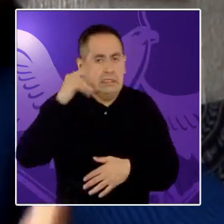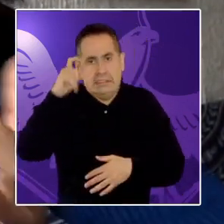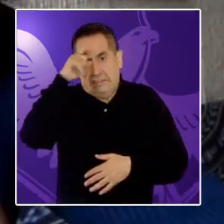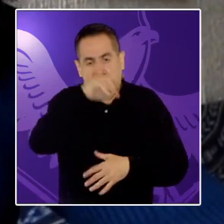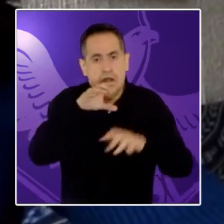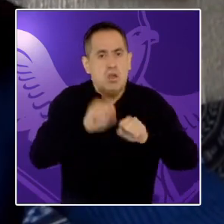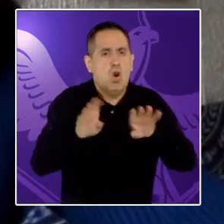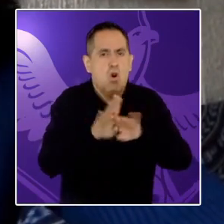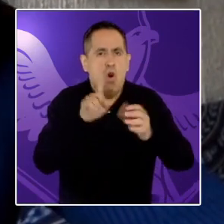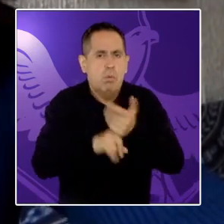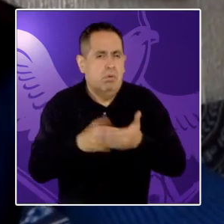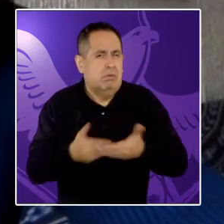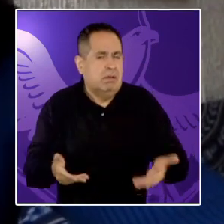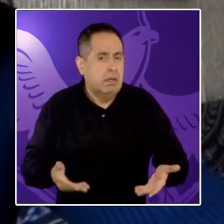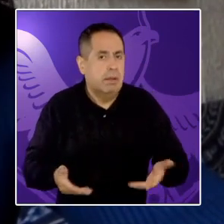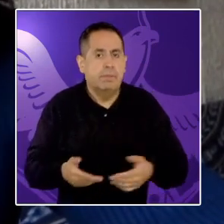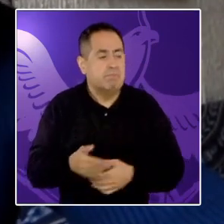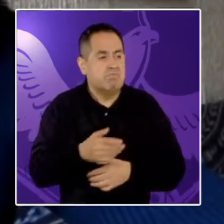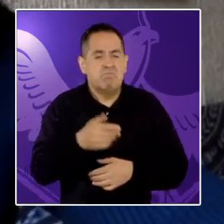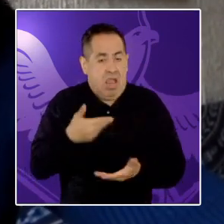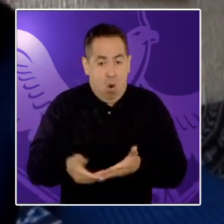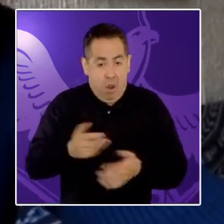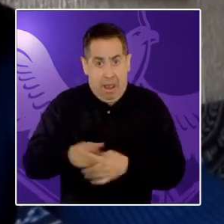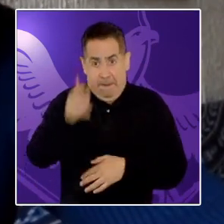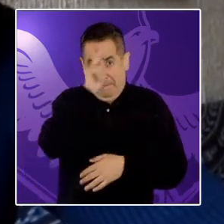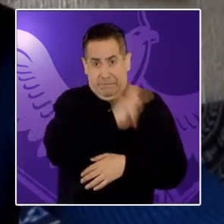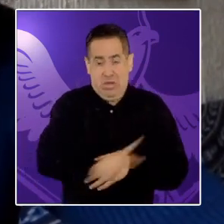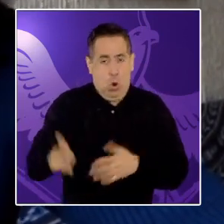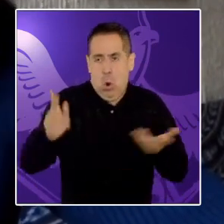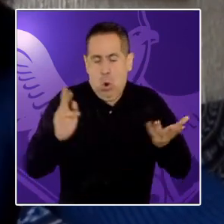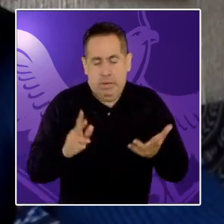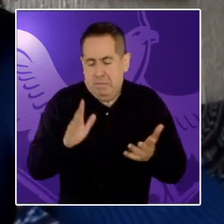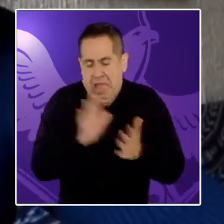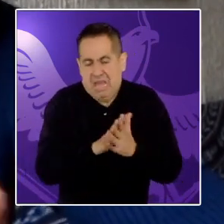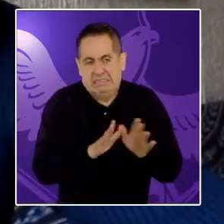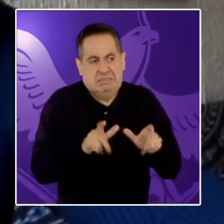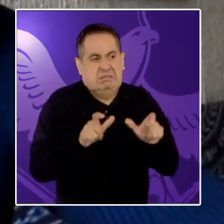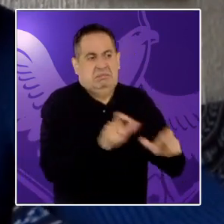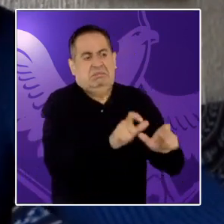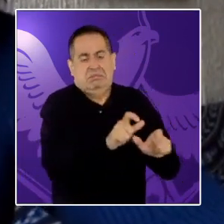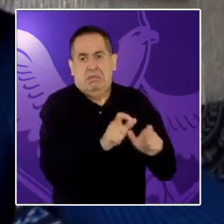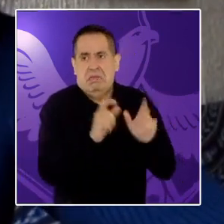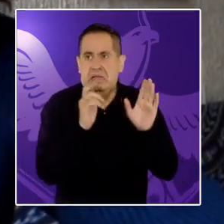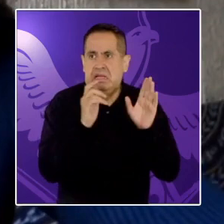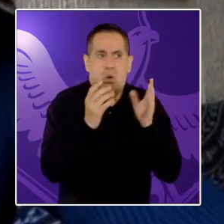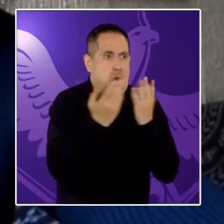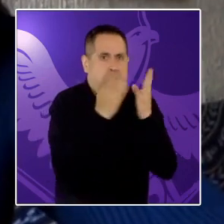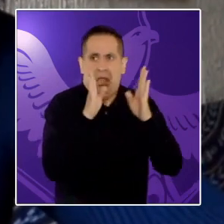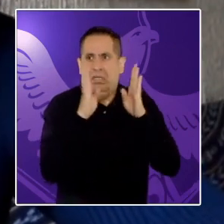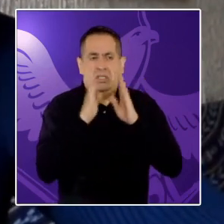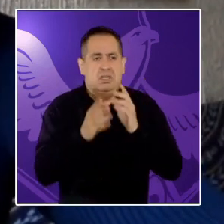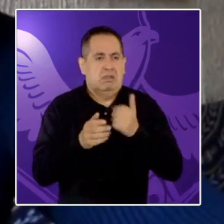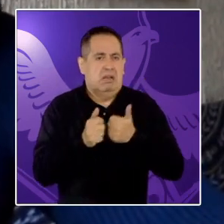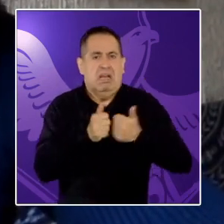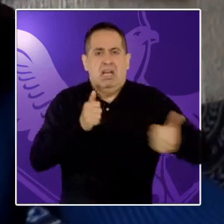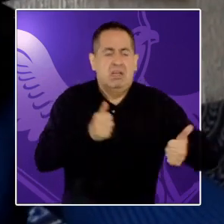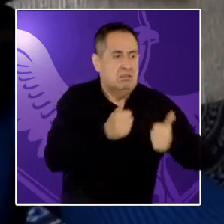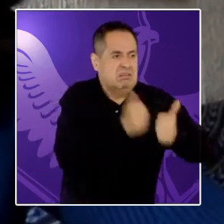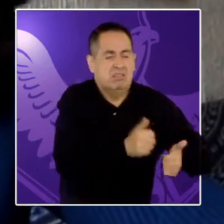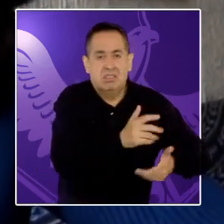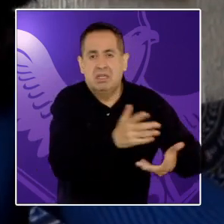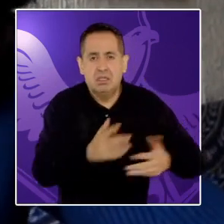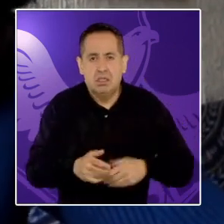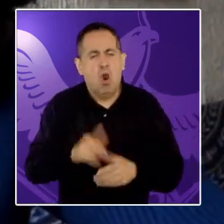teléfono ya era un privilegio en condiciones ordinarias. Por lo tanto, hoy en día están muchísimo más aisladas que nunca.